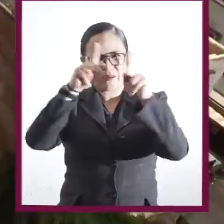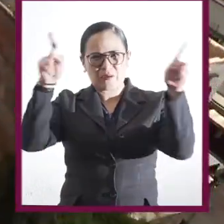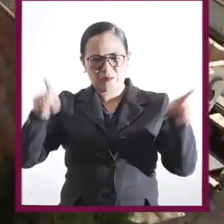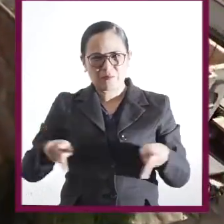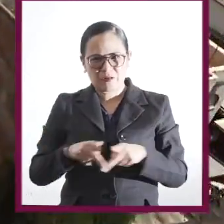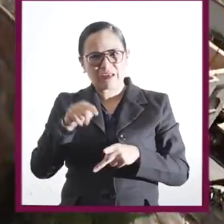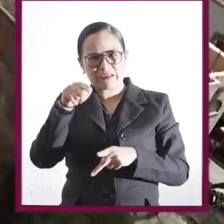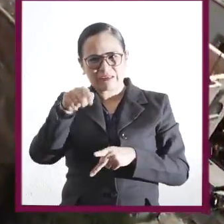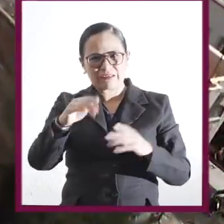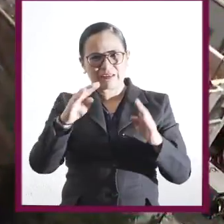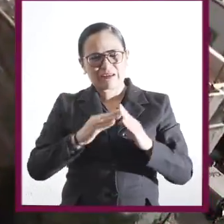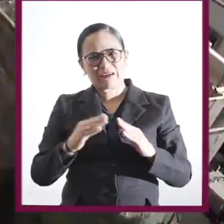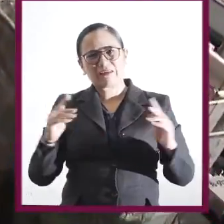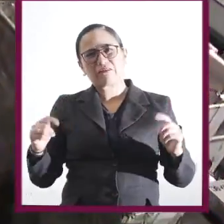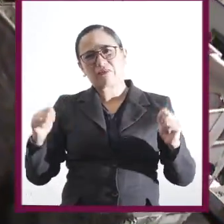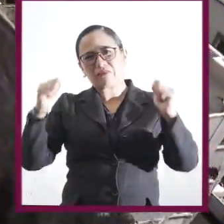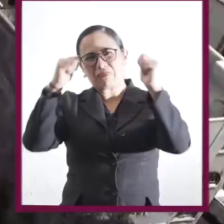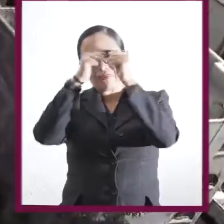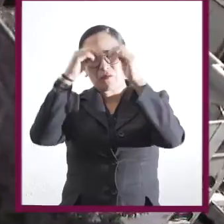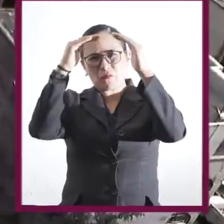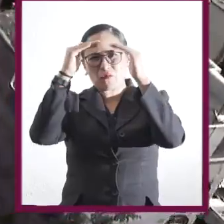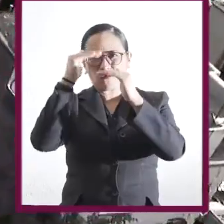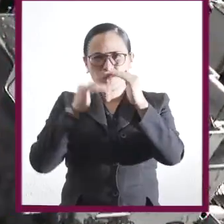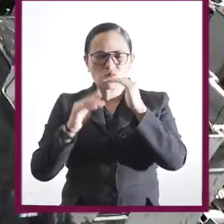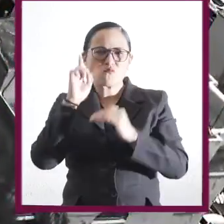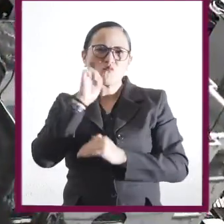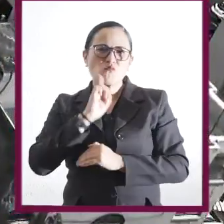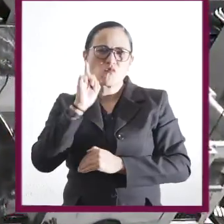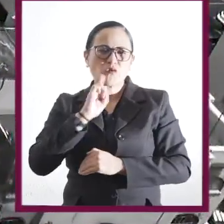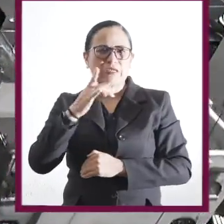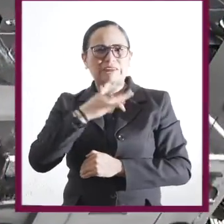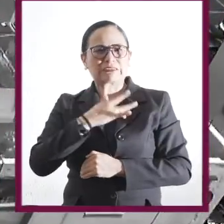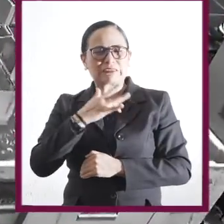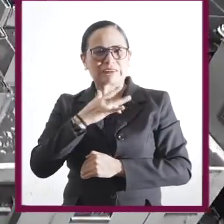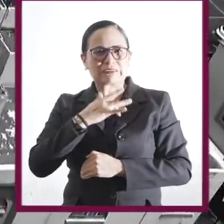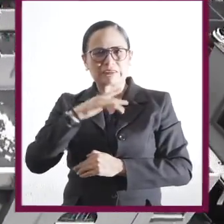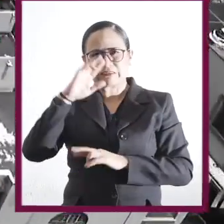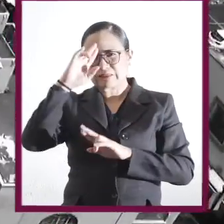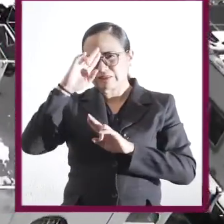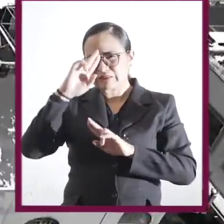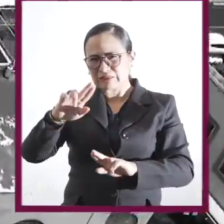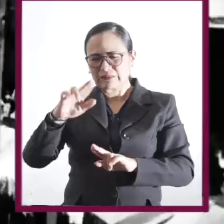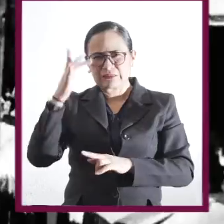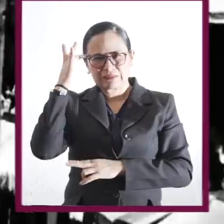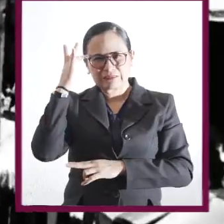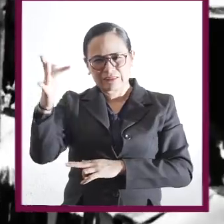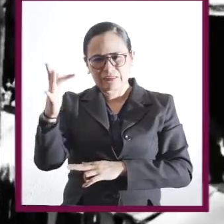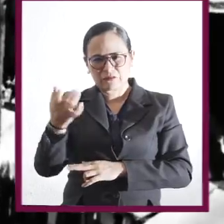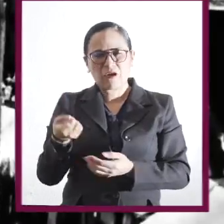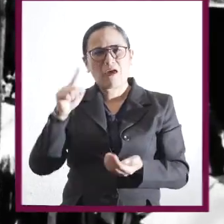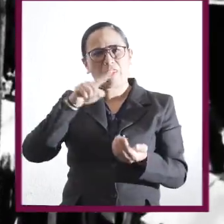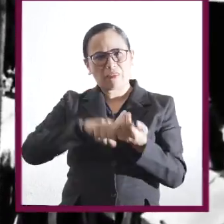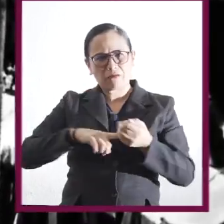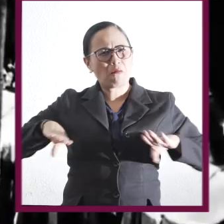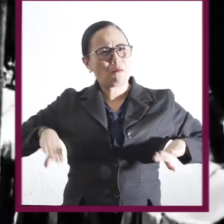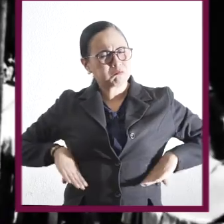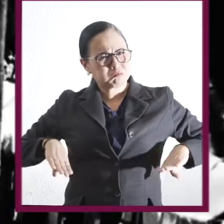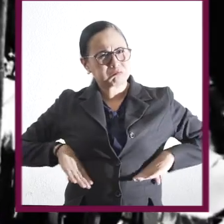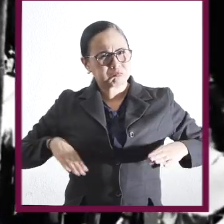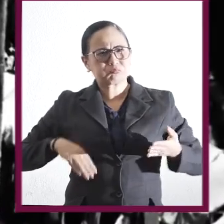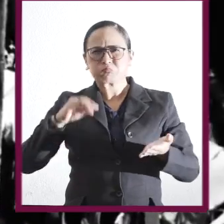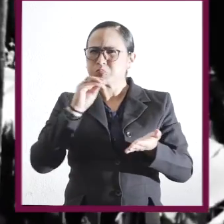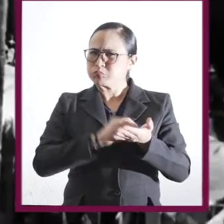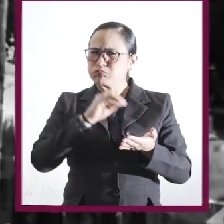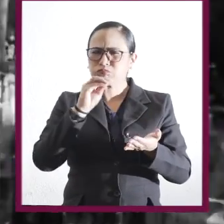Al norte de la plaza se encuentra la Basílica Menor de San José y Nuestra Señora del Sagrado Corazón, que ha mantenido su decoración